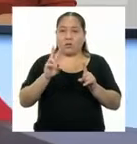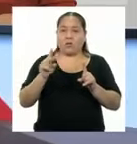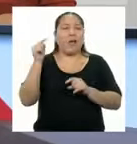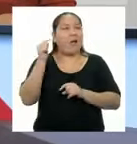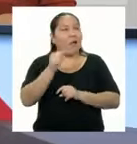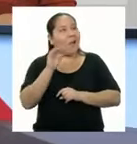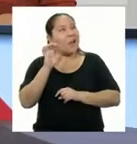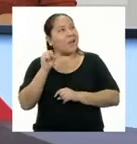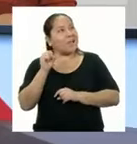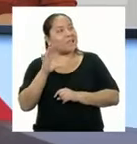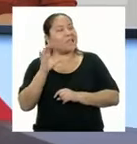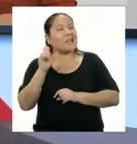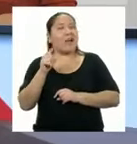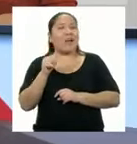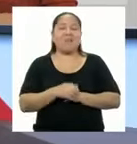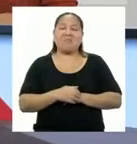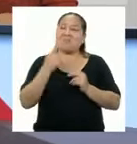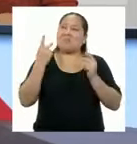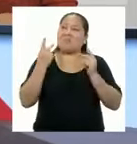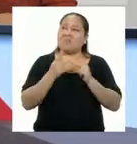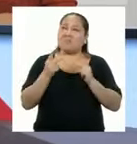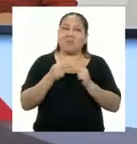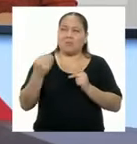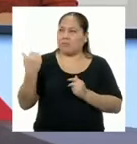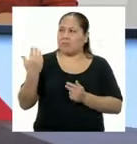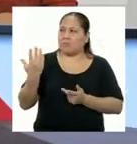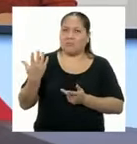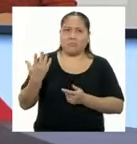¡Qué excelente! ¡Uy!